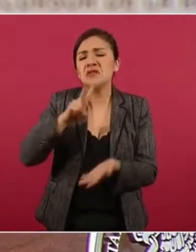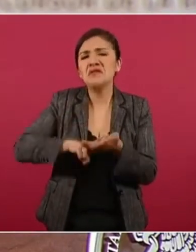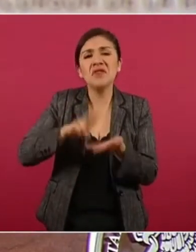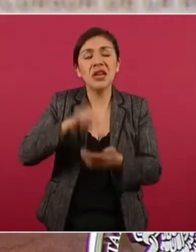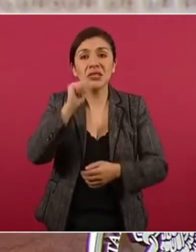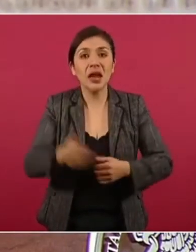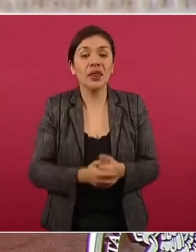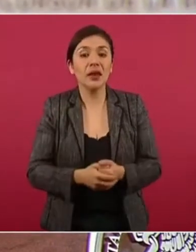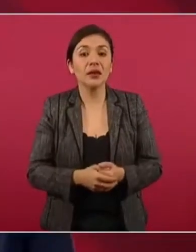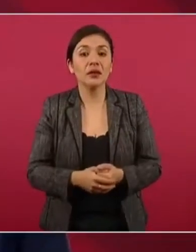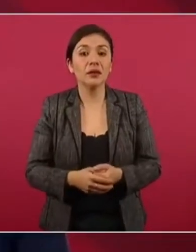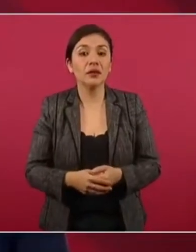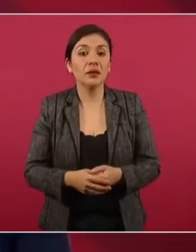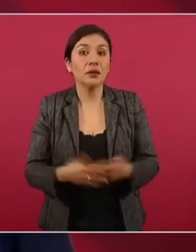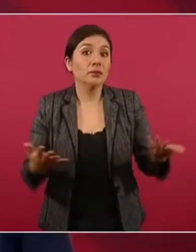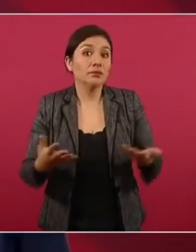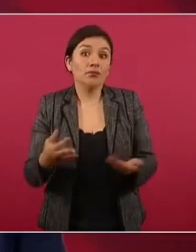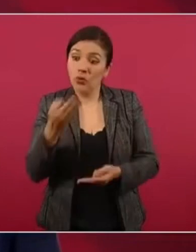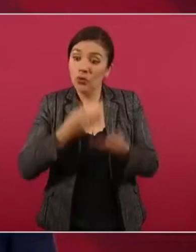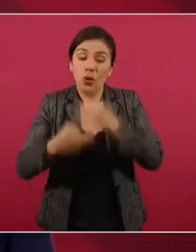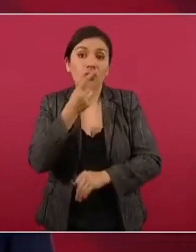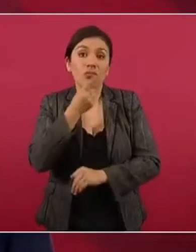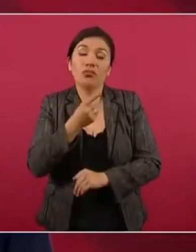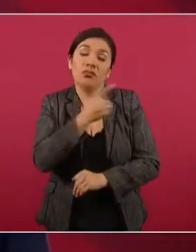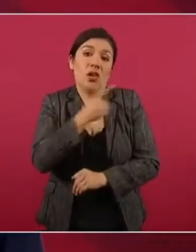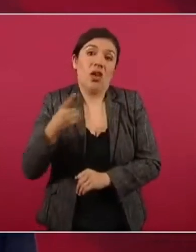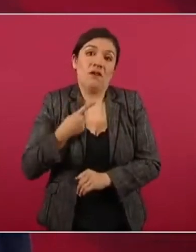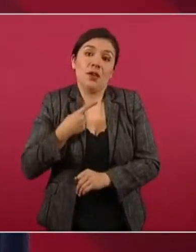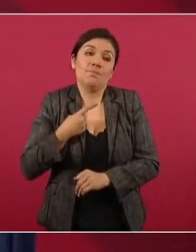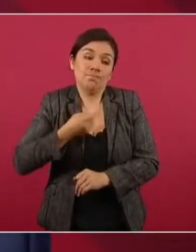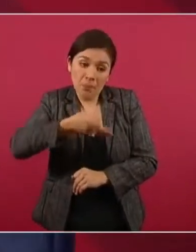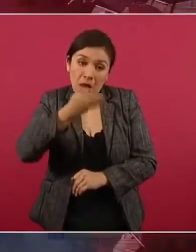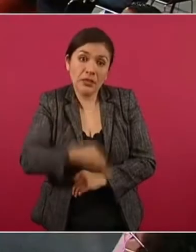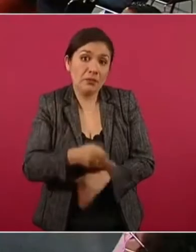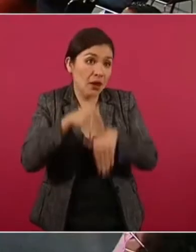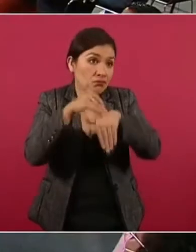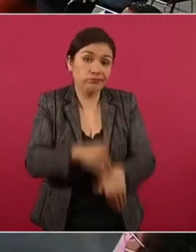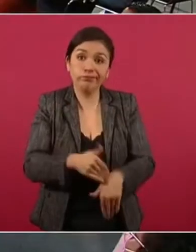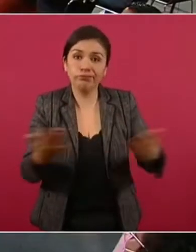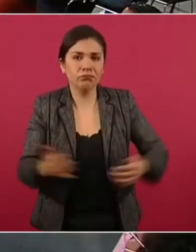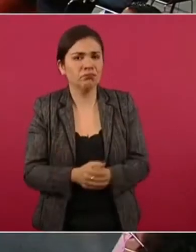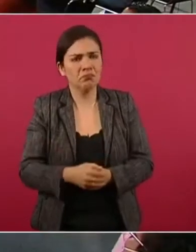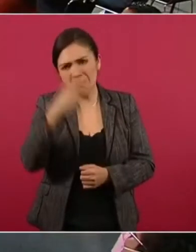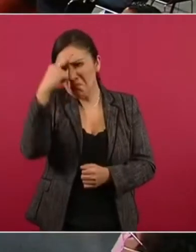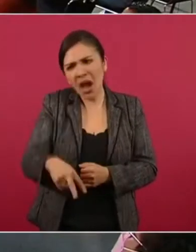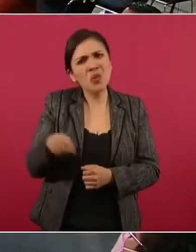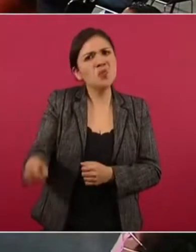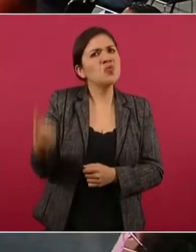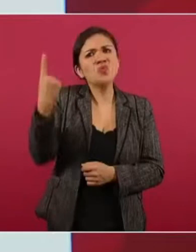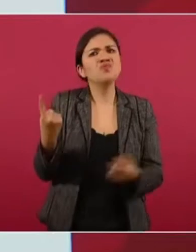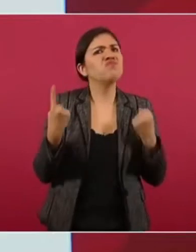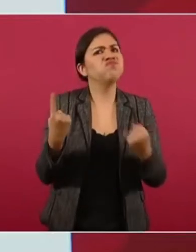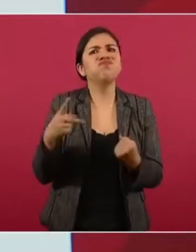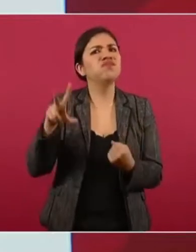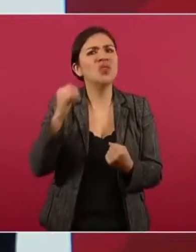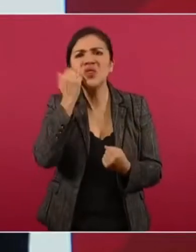Entonces todos tenemos que aportar. Y México no. Le digo, es que nos están